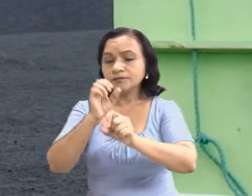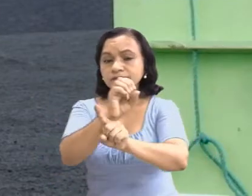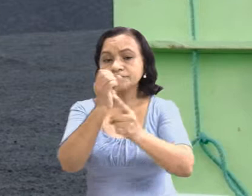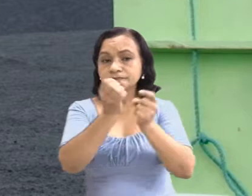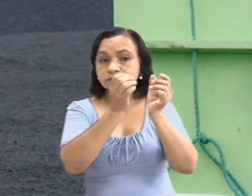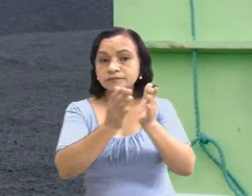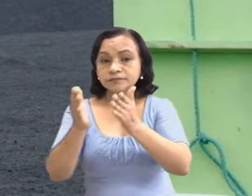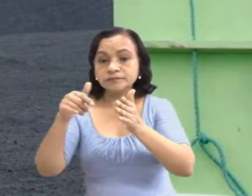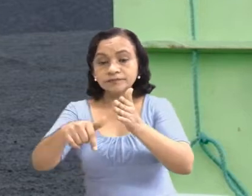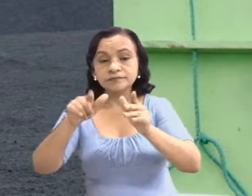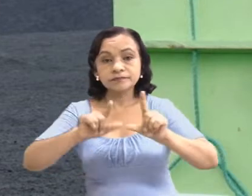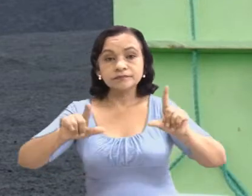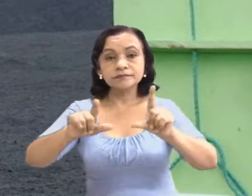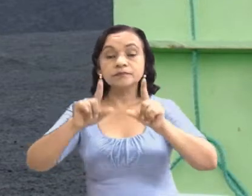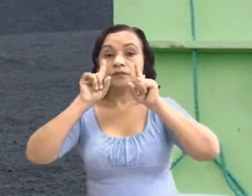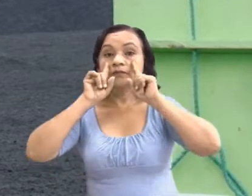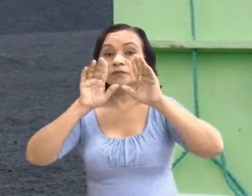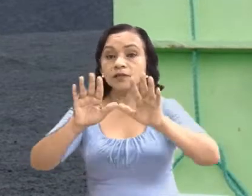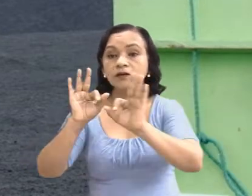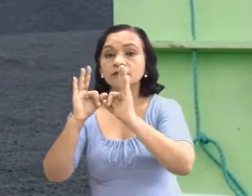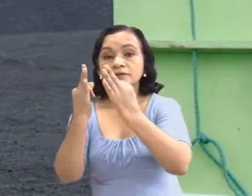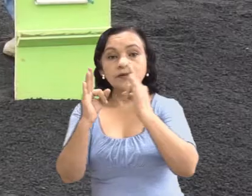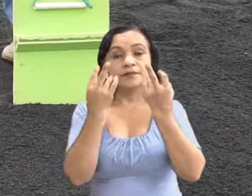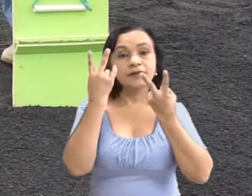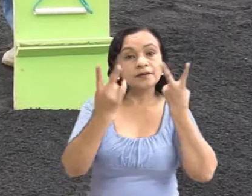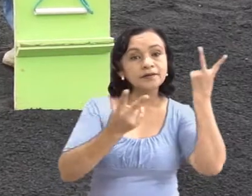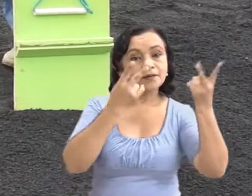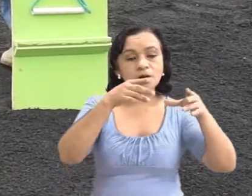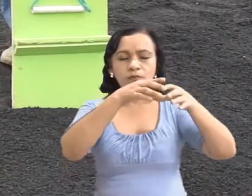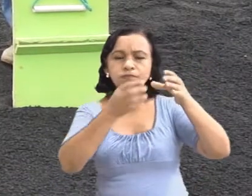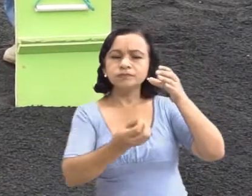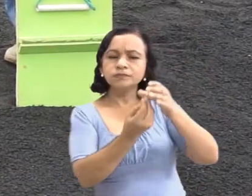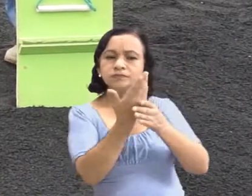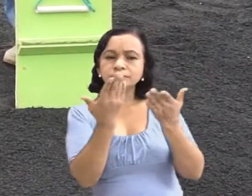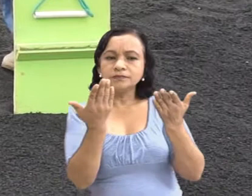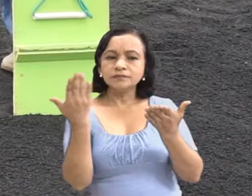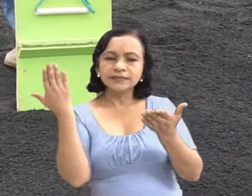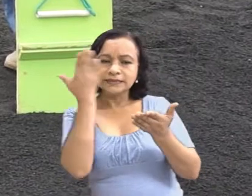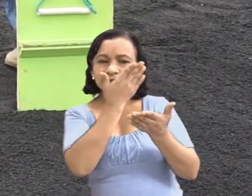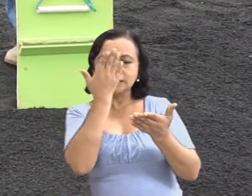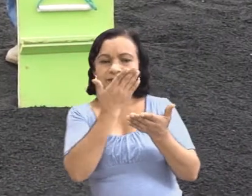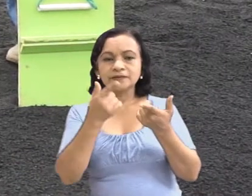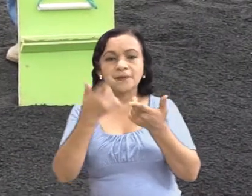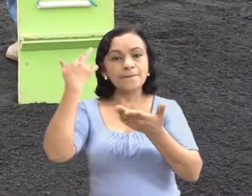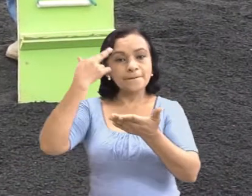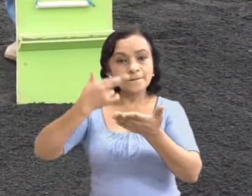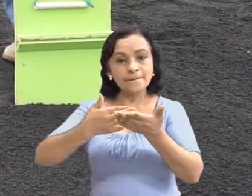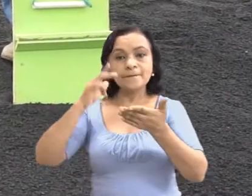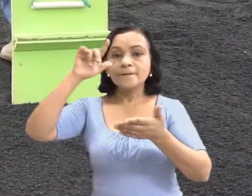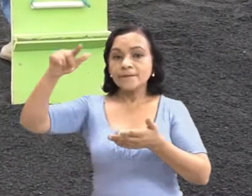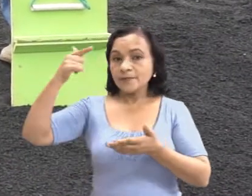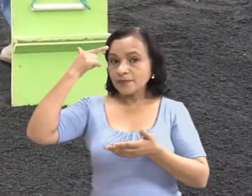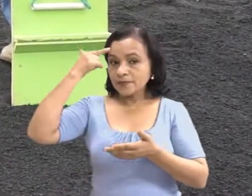la organización territorial para garantizar esa seguridad a las familias que visitan este coloso? Bueno, de acuerdo a la estrategia del gobierno,